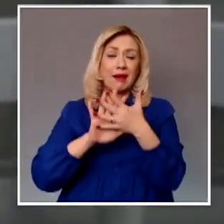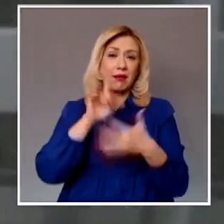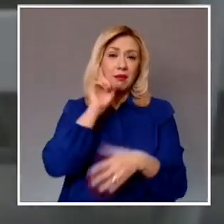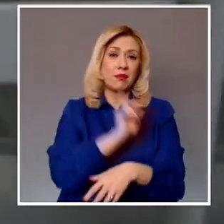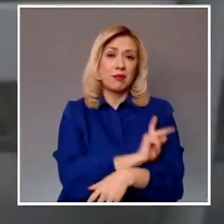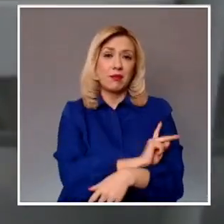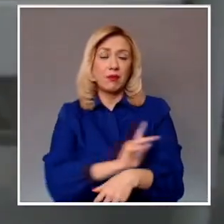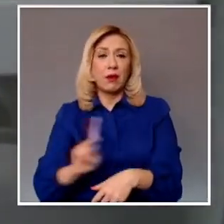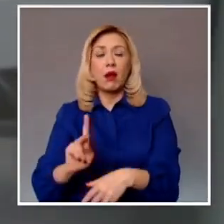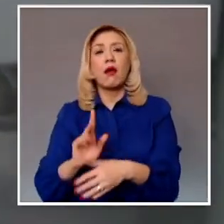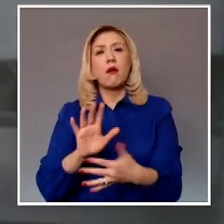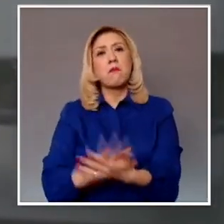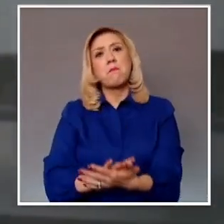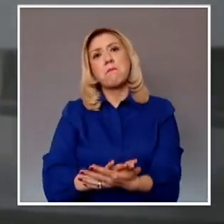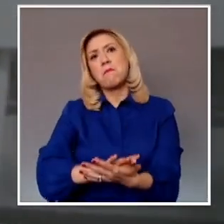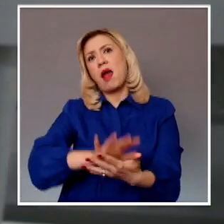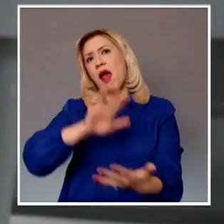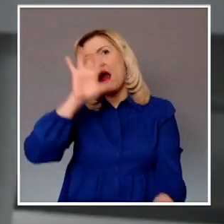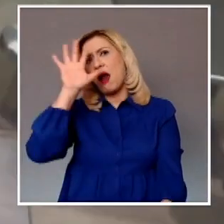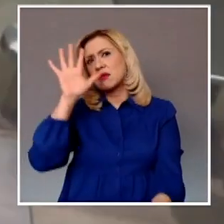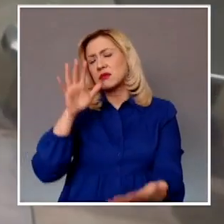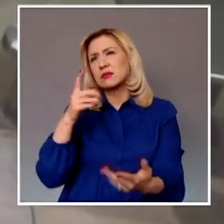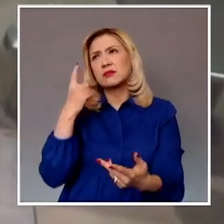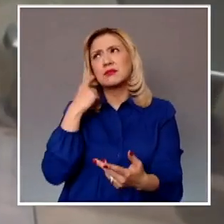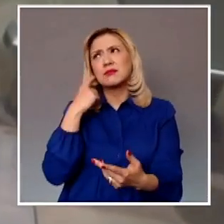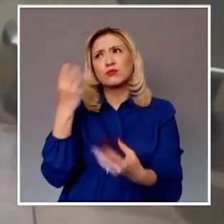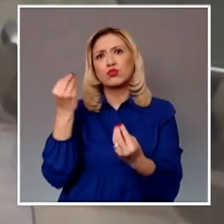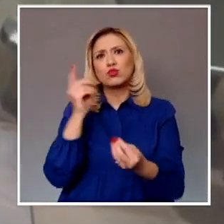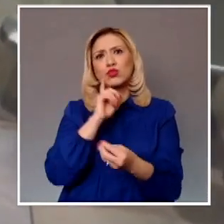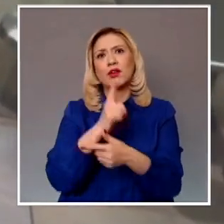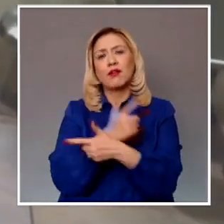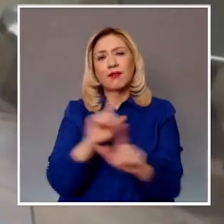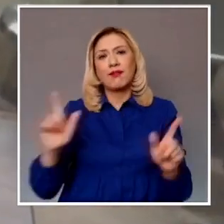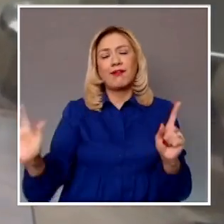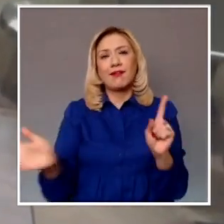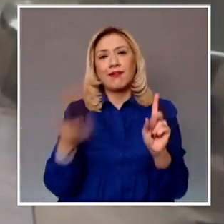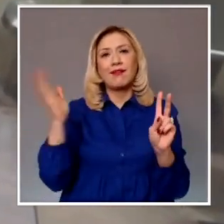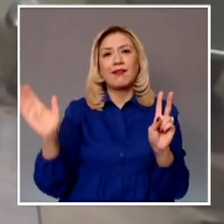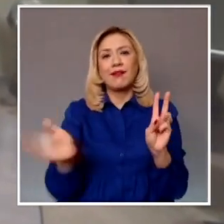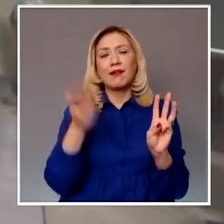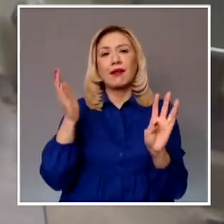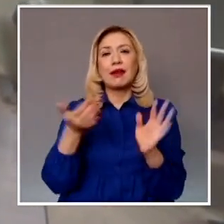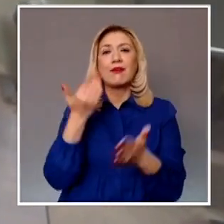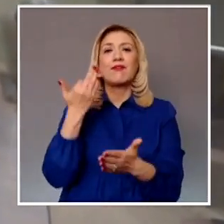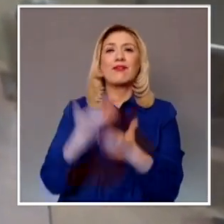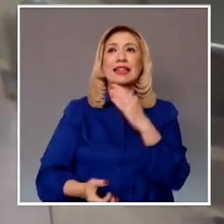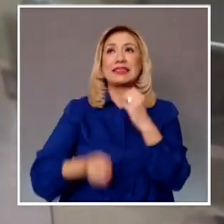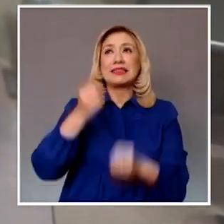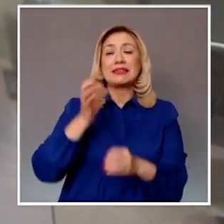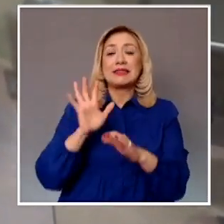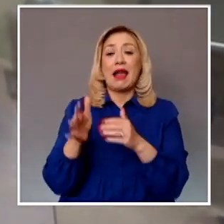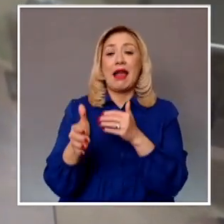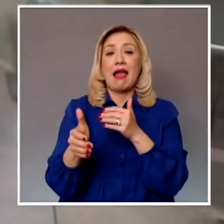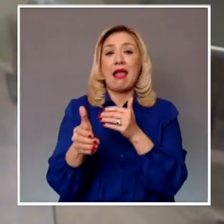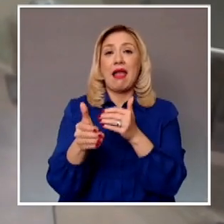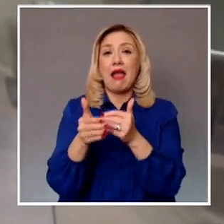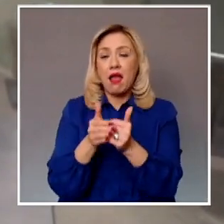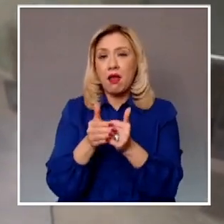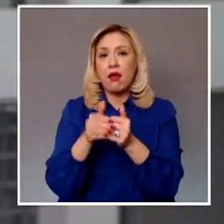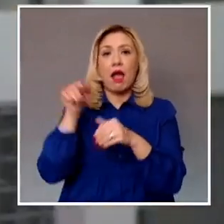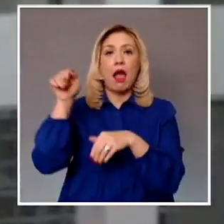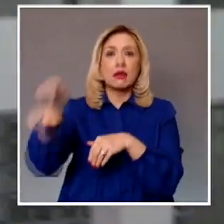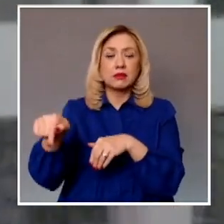de notificaciones de liberaciones y de audiencias por celebrar en todo el país. Con este programa, 46 internas